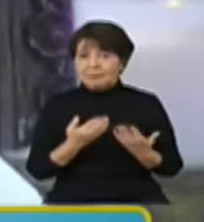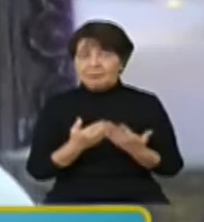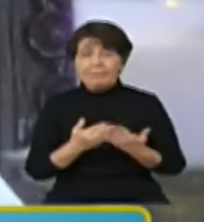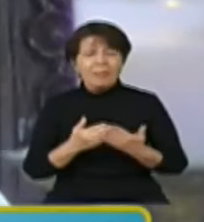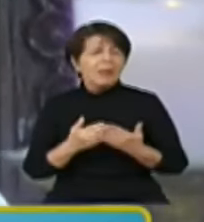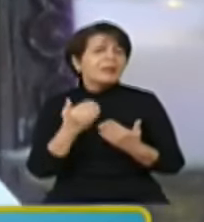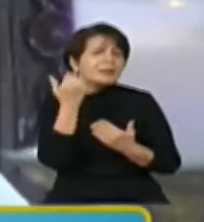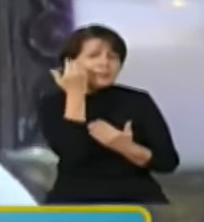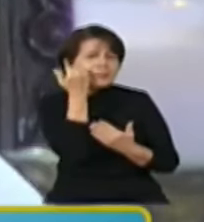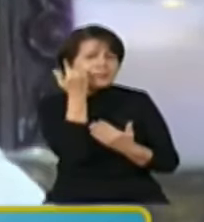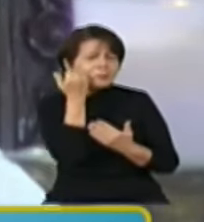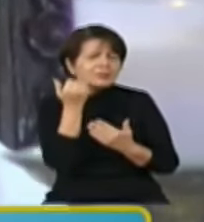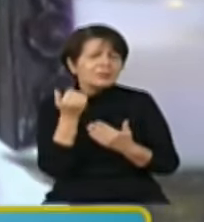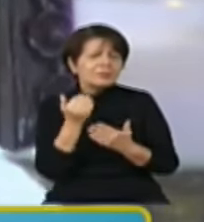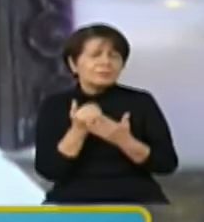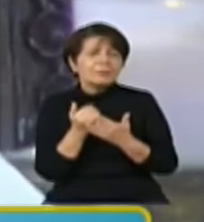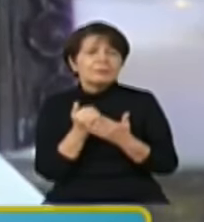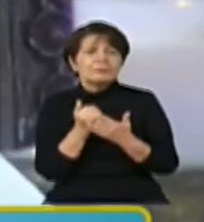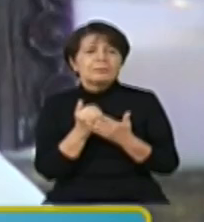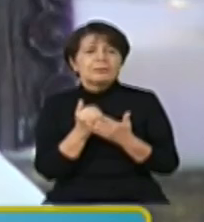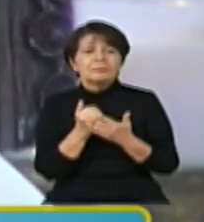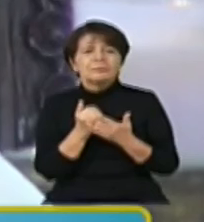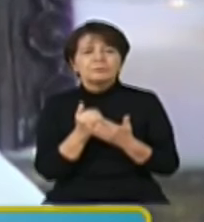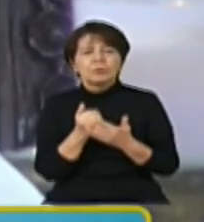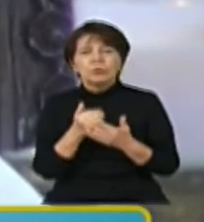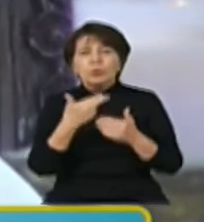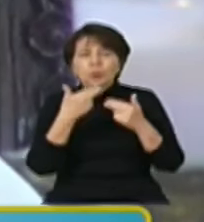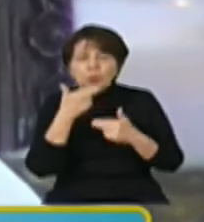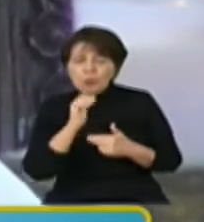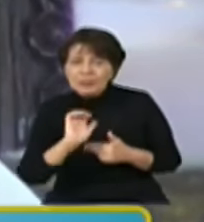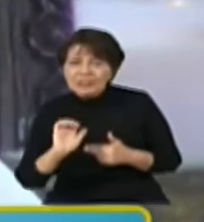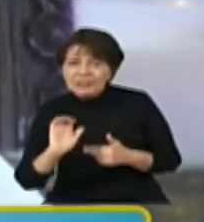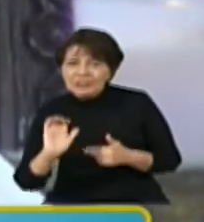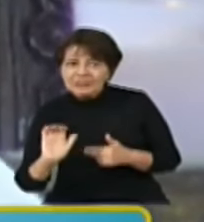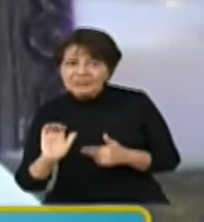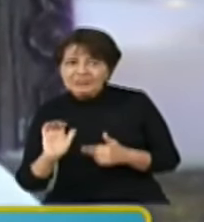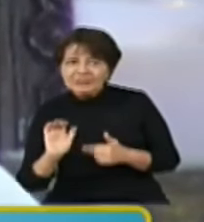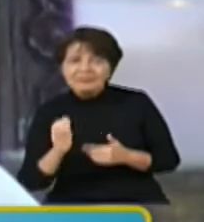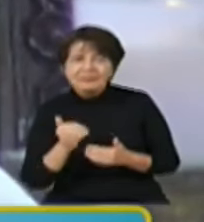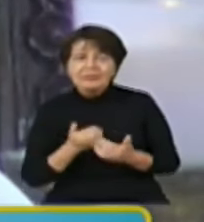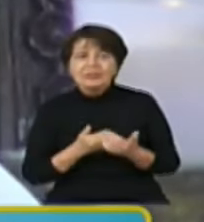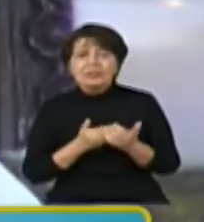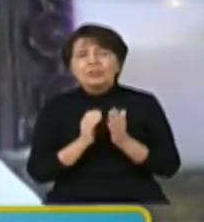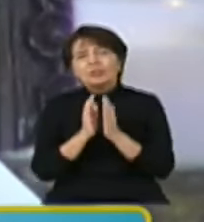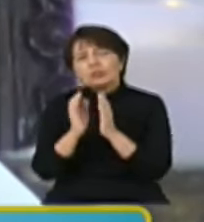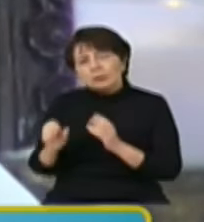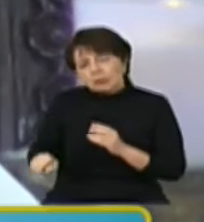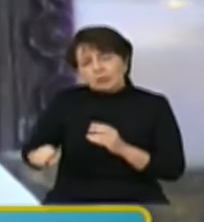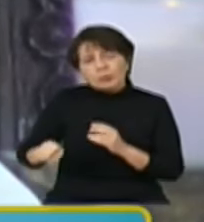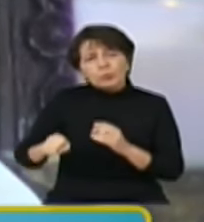El otro día, hace unos días, un niño pequeño lo traían para rezarle a la